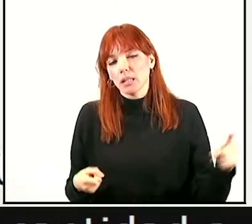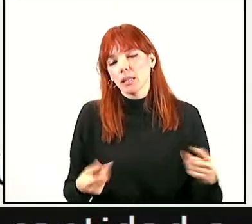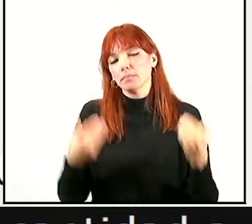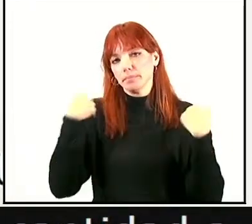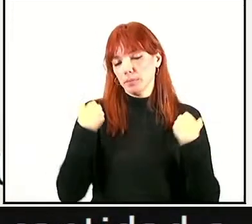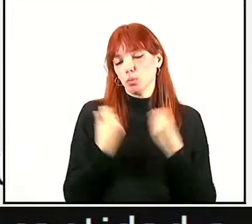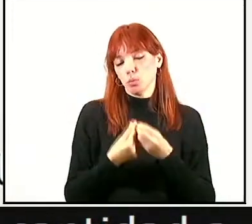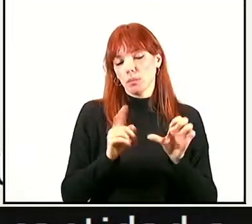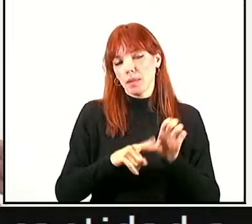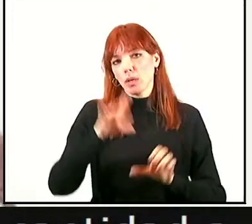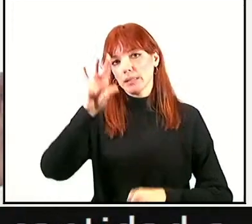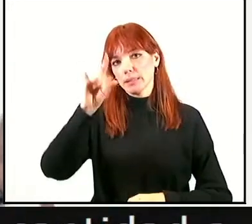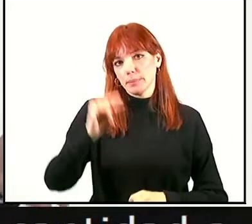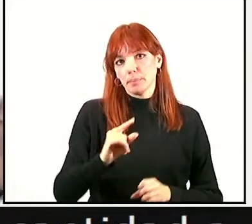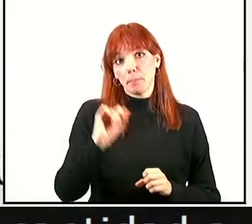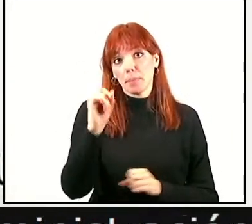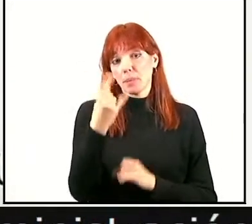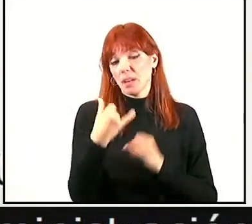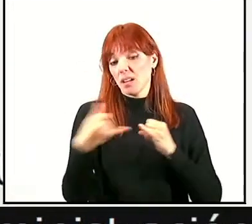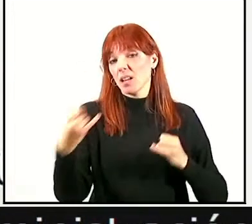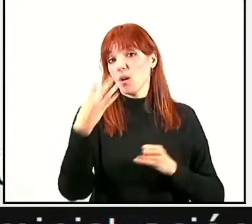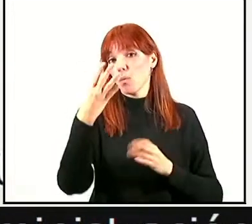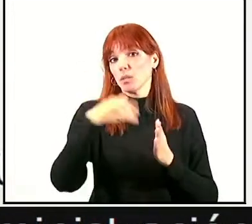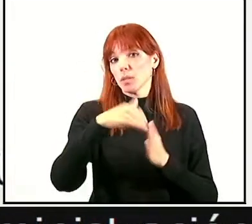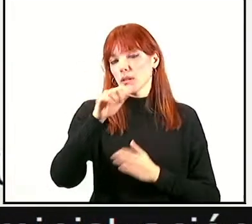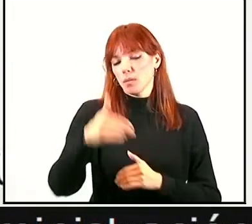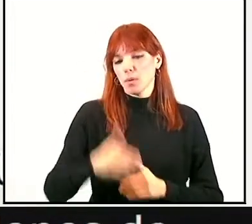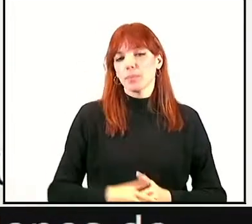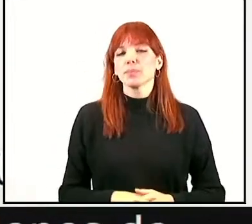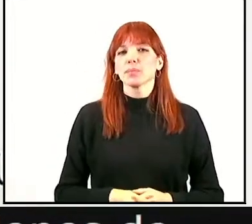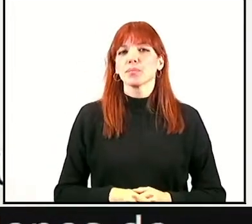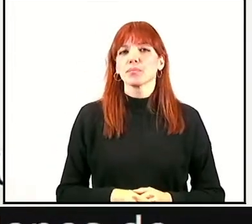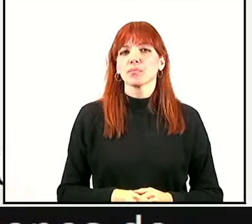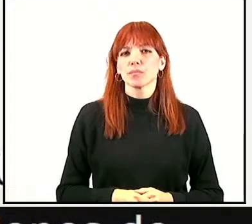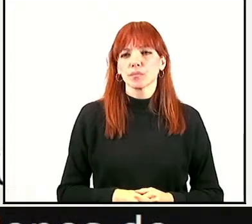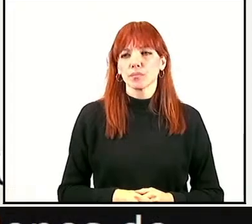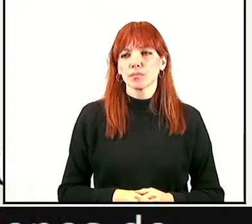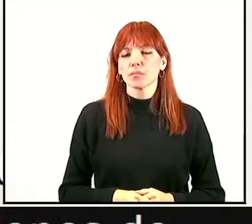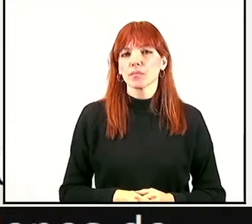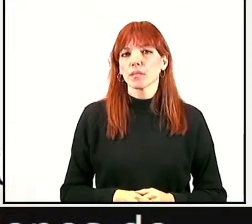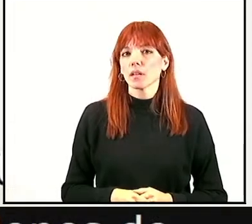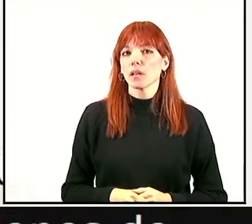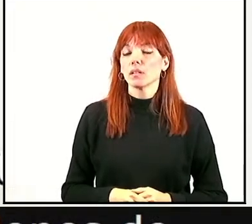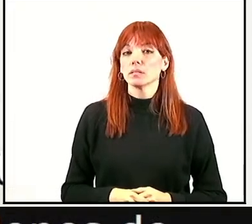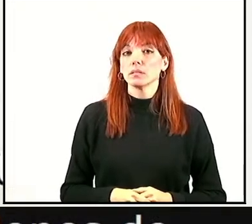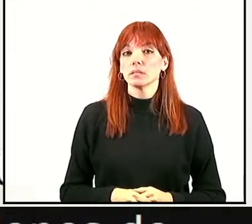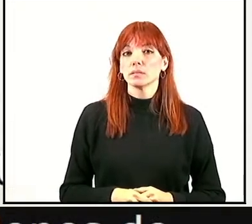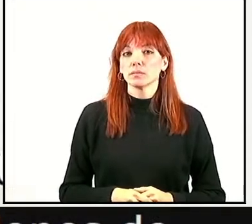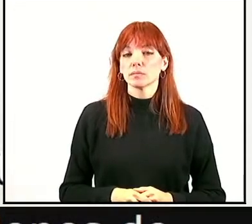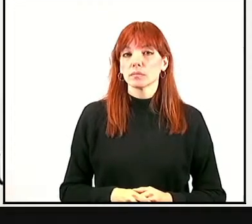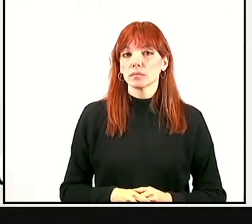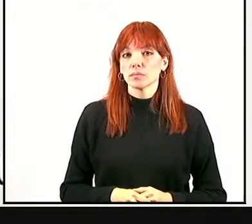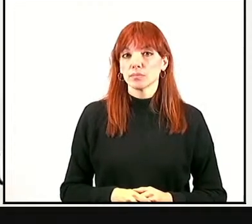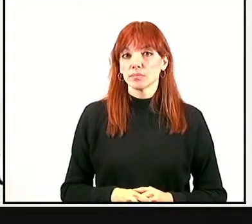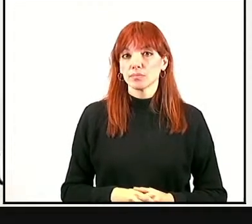autonómica. De la primera línea de los 4 millones de euros. Ok, sí, sí. ¿Más preguntas?